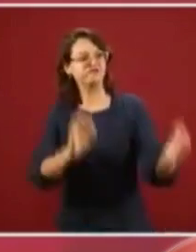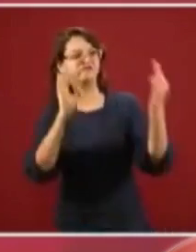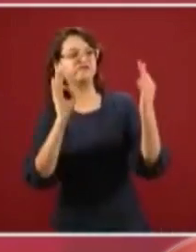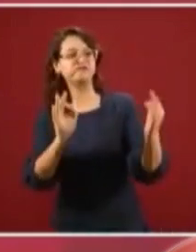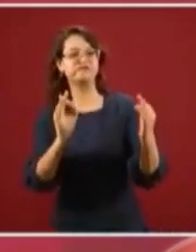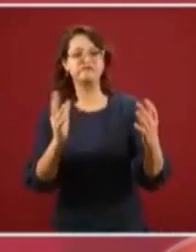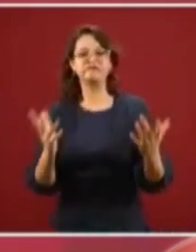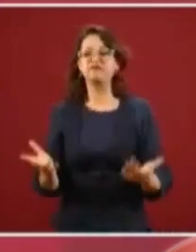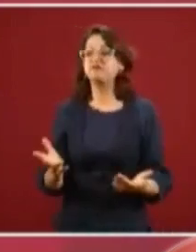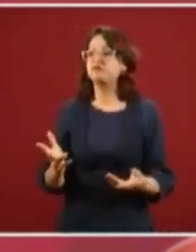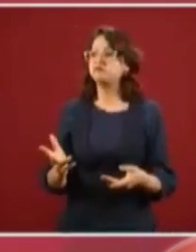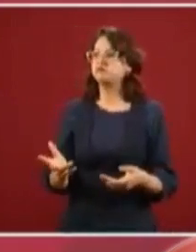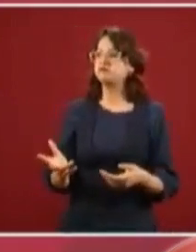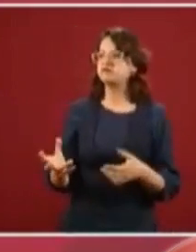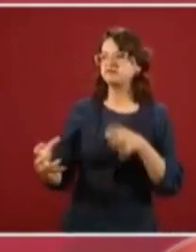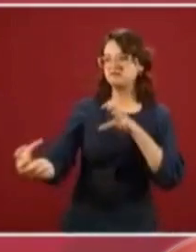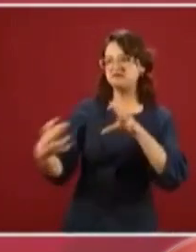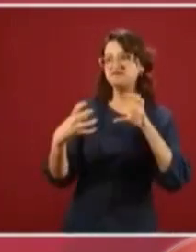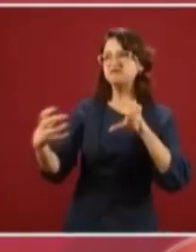excomulgó,